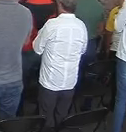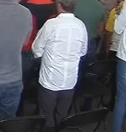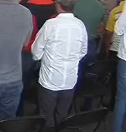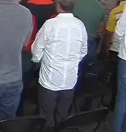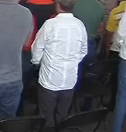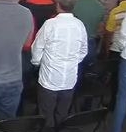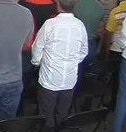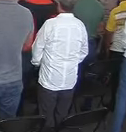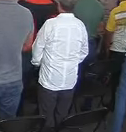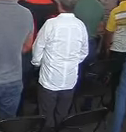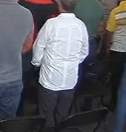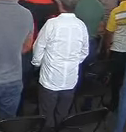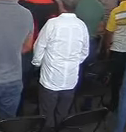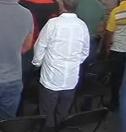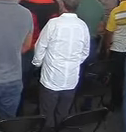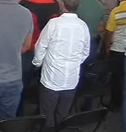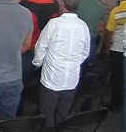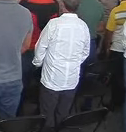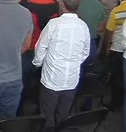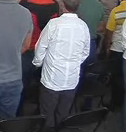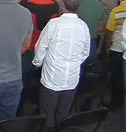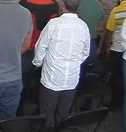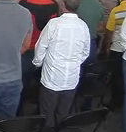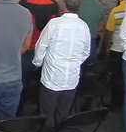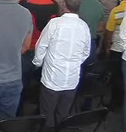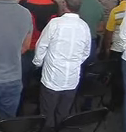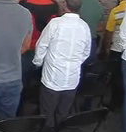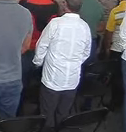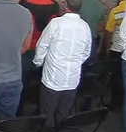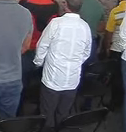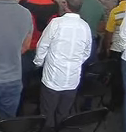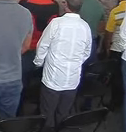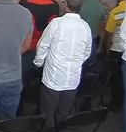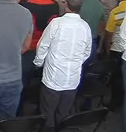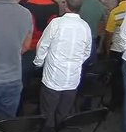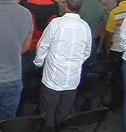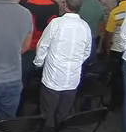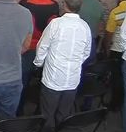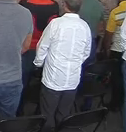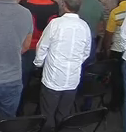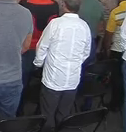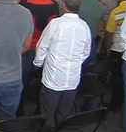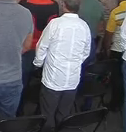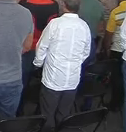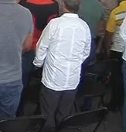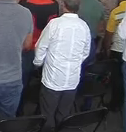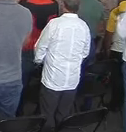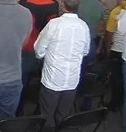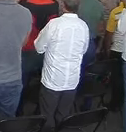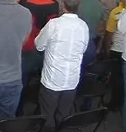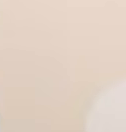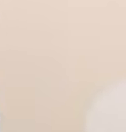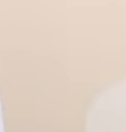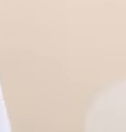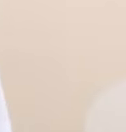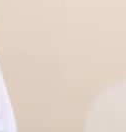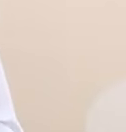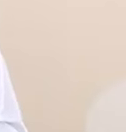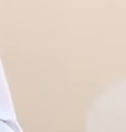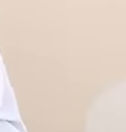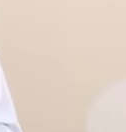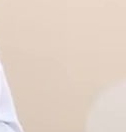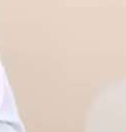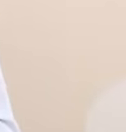El director general de la Administración del Sistema Portuario Nacional de Coatzacoalcos, Miguel Ángel Sierra Carrasco.